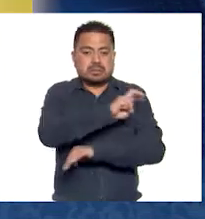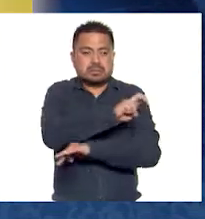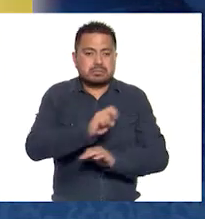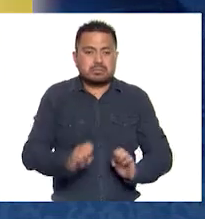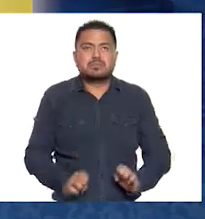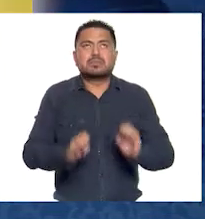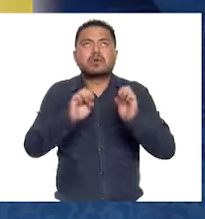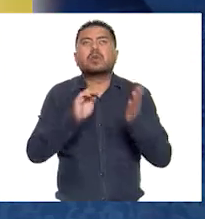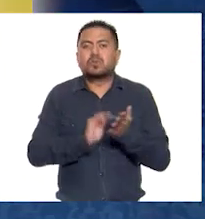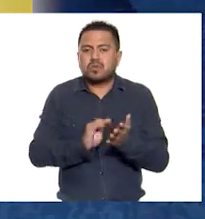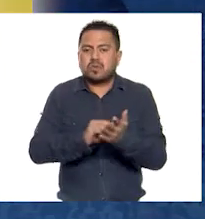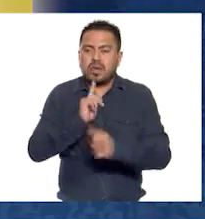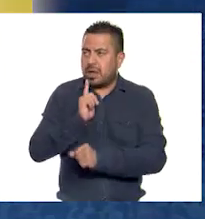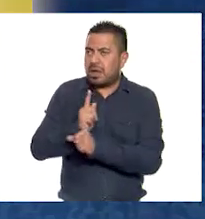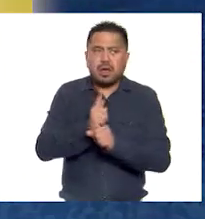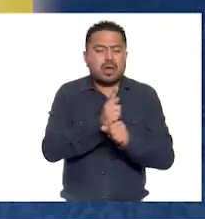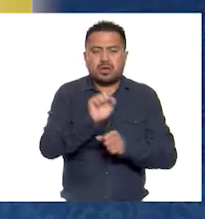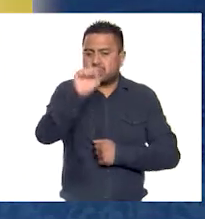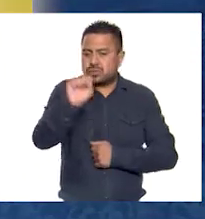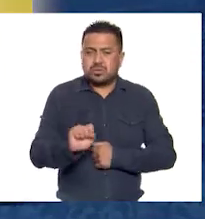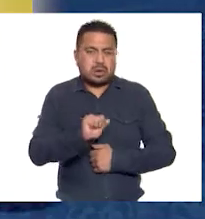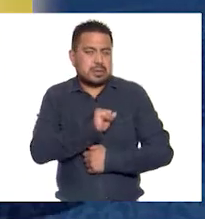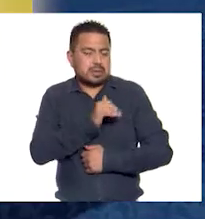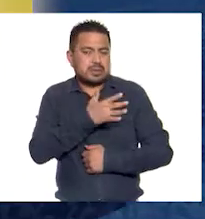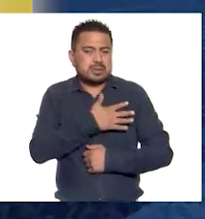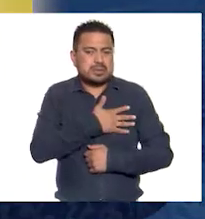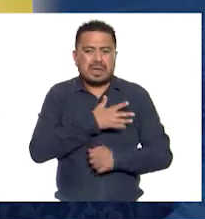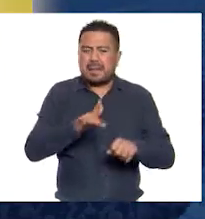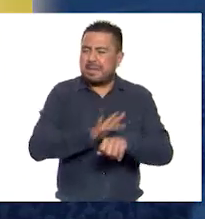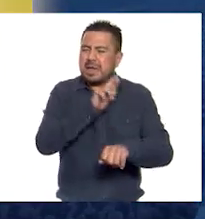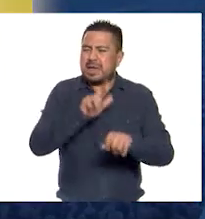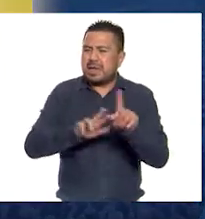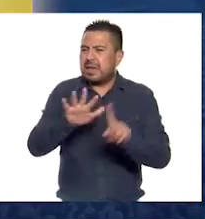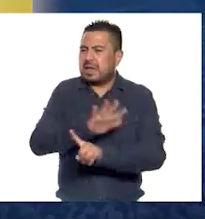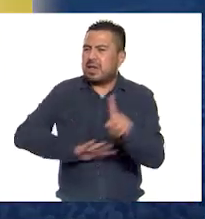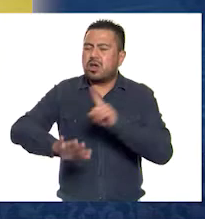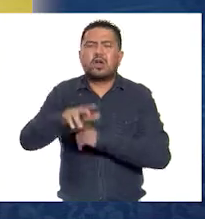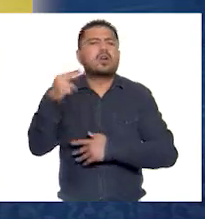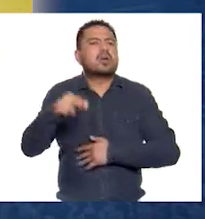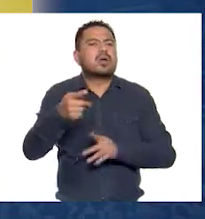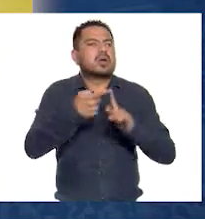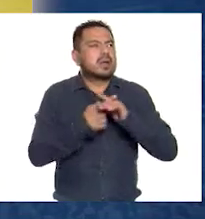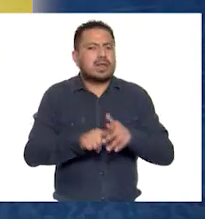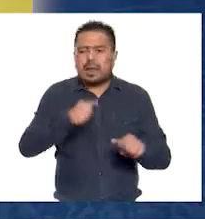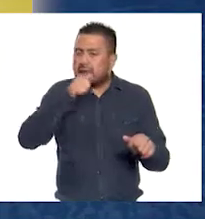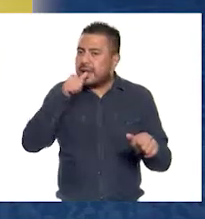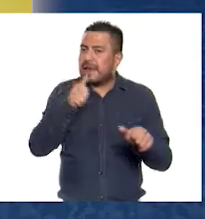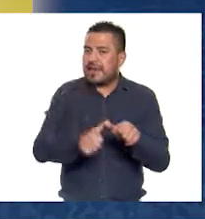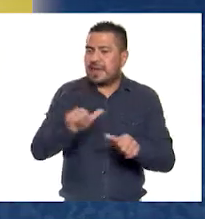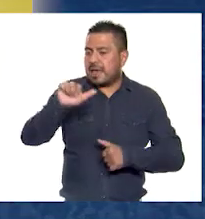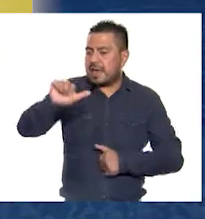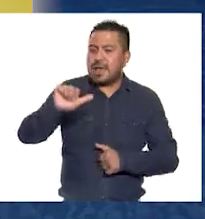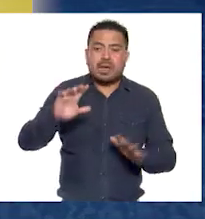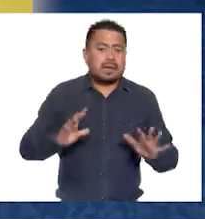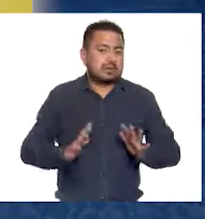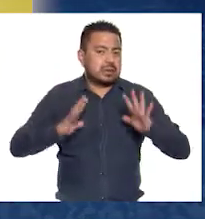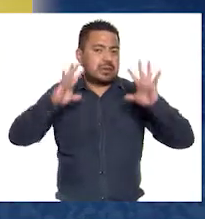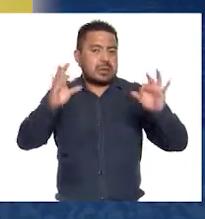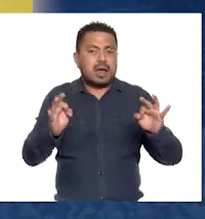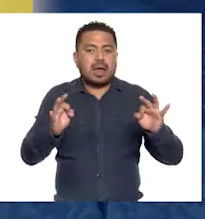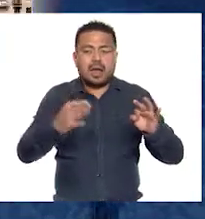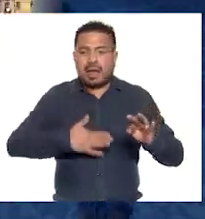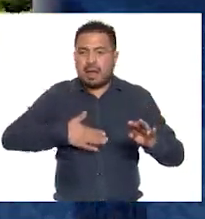arquitectura todavía se puede ver en el sur de España, y la gran mayoría de los nombres que empiezan con la letra A son de origen